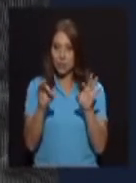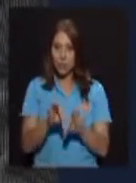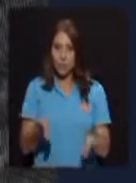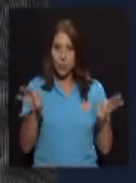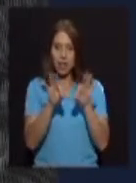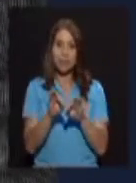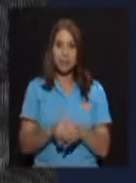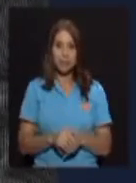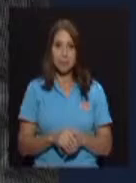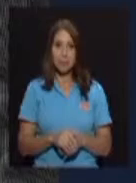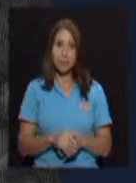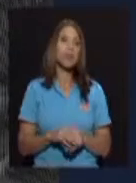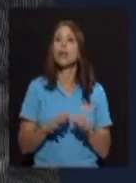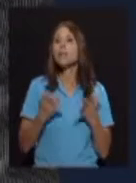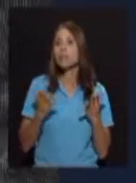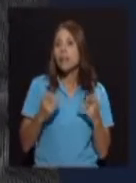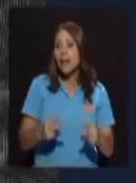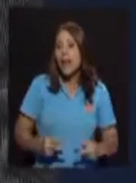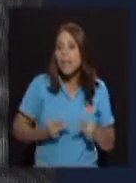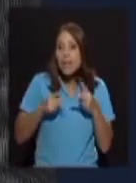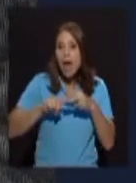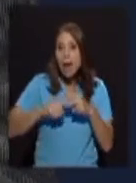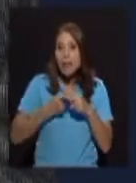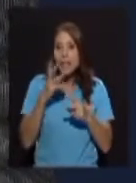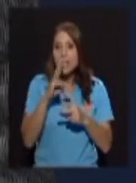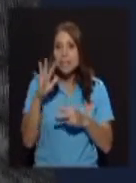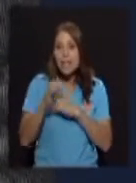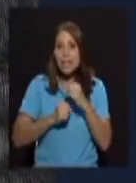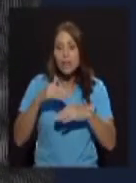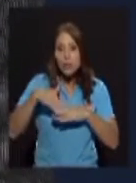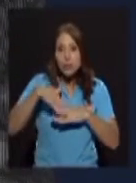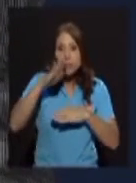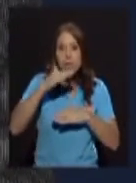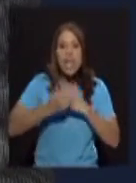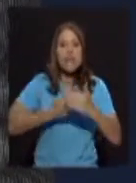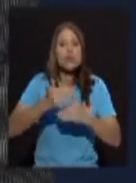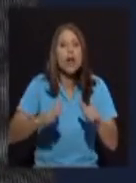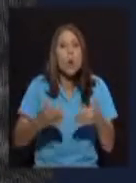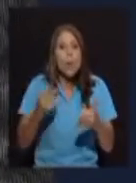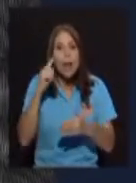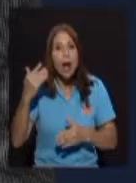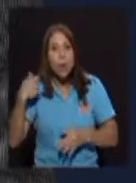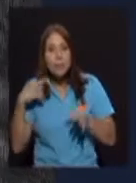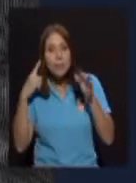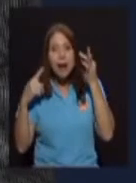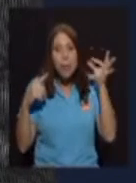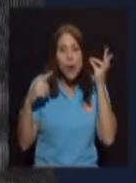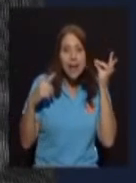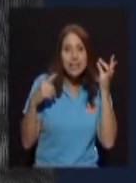en cómo evoluciona la vida a partir de los 65 años para hombres, para mujeres y en general a medida